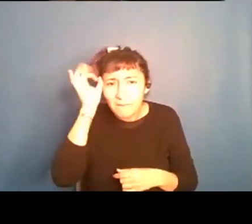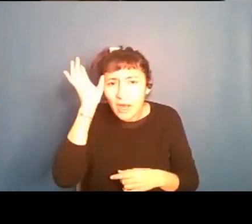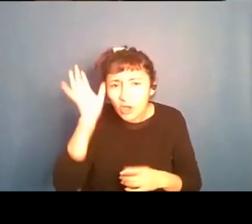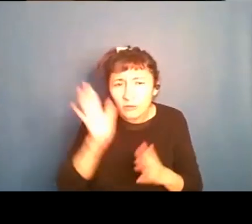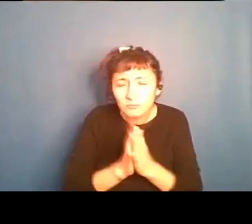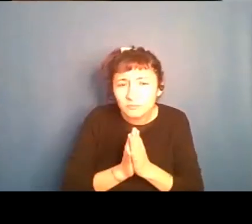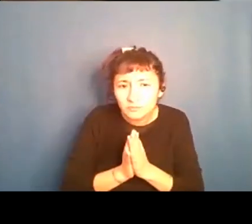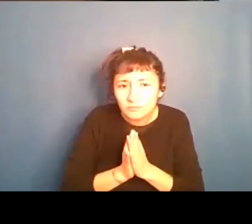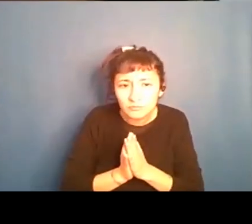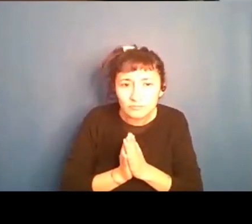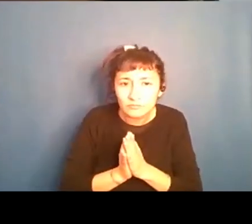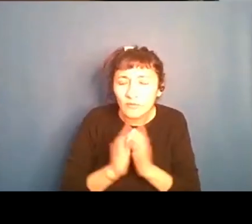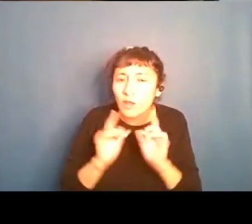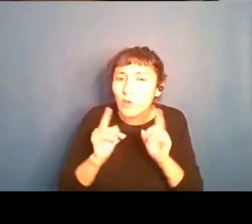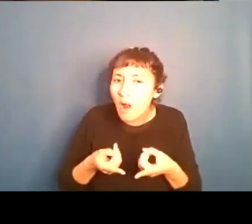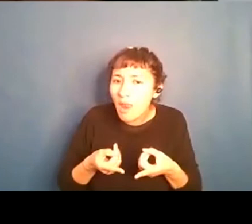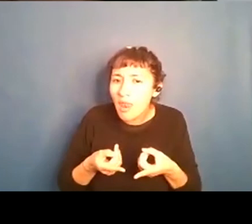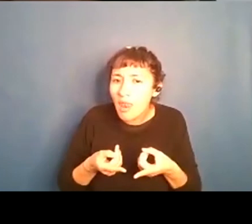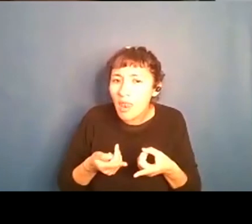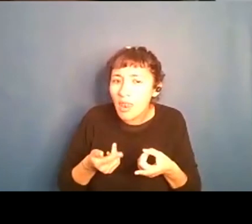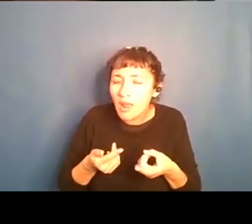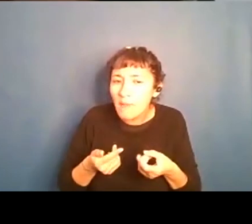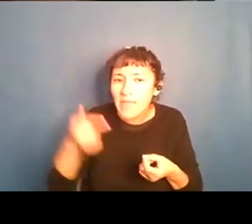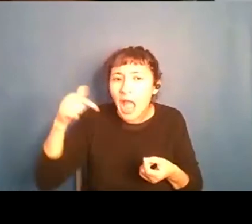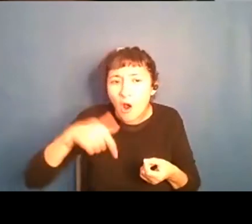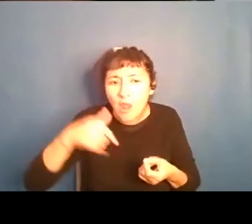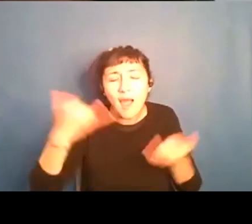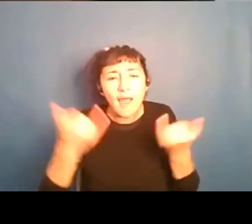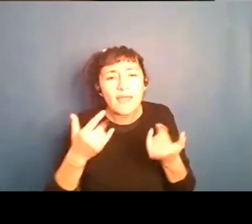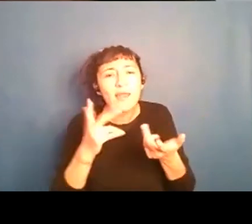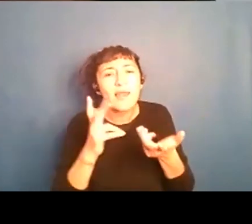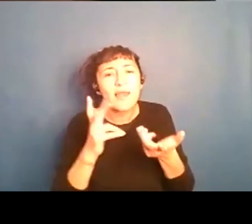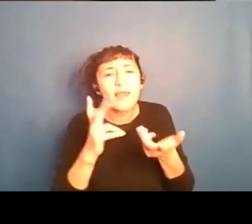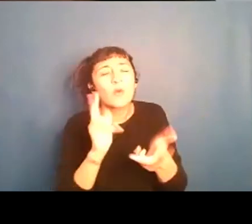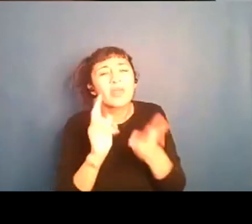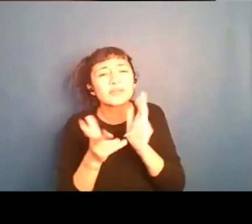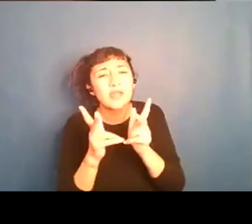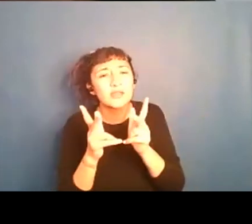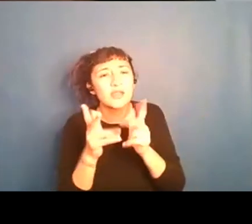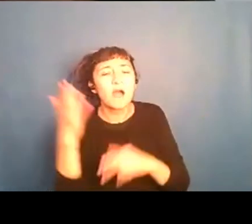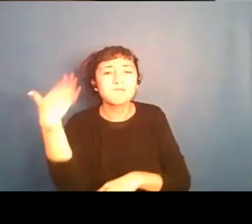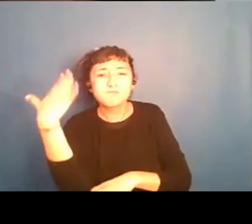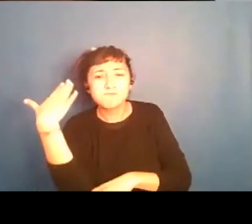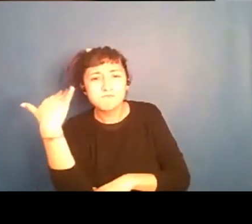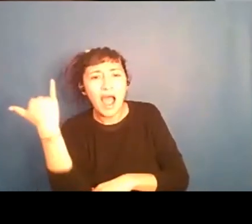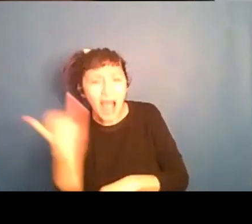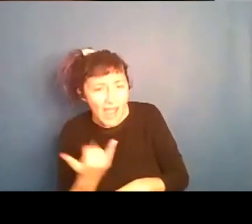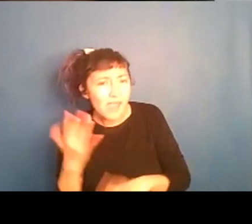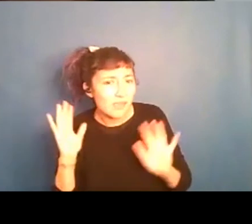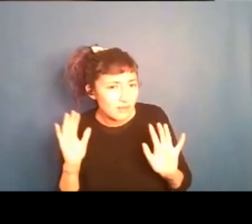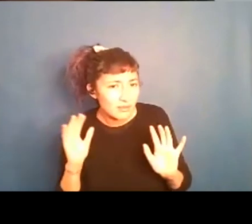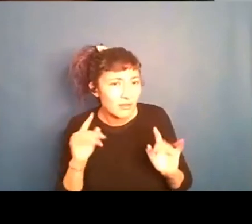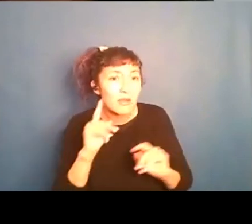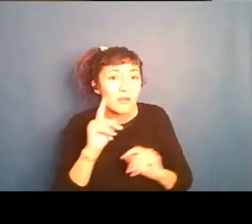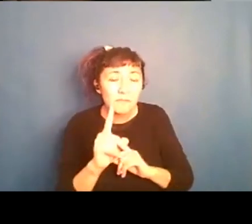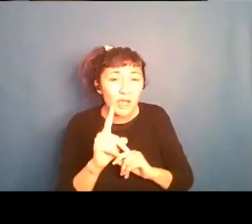perdón. igualmente ahora hay lengua de señas en las conferencias de prensa, pero las